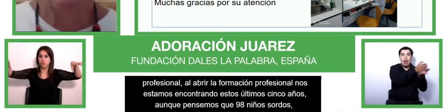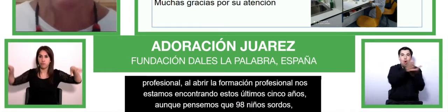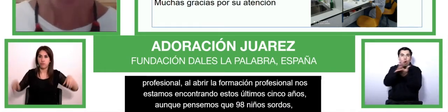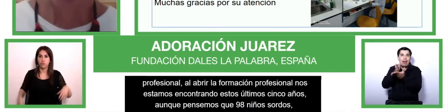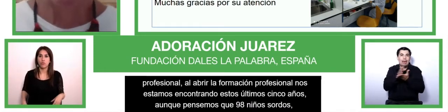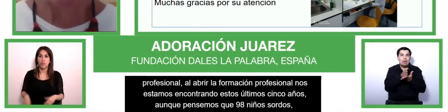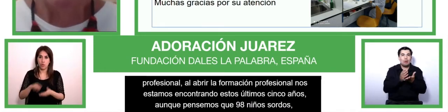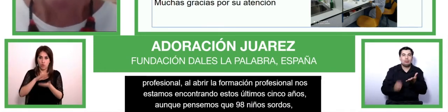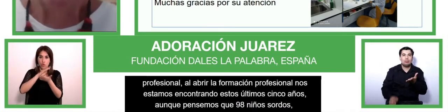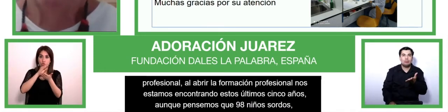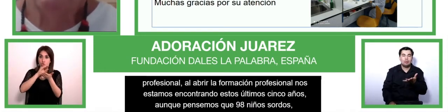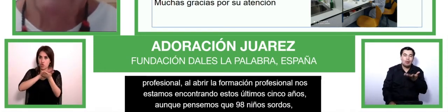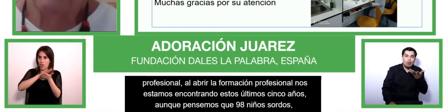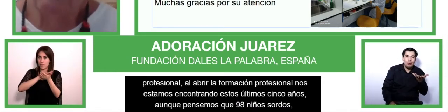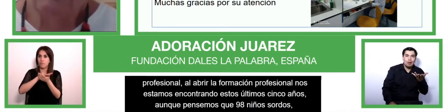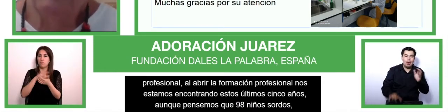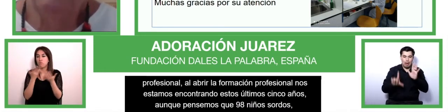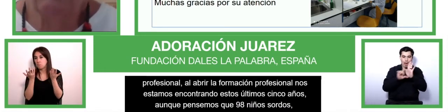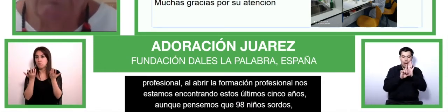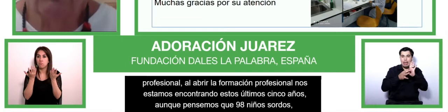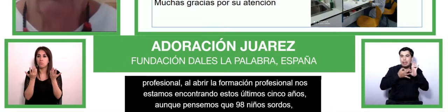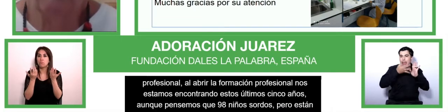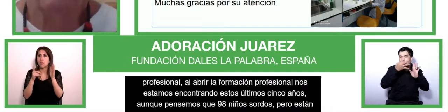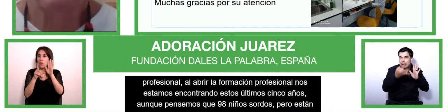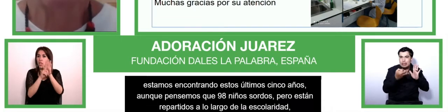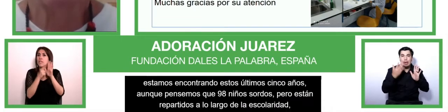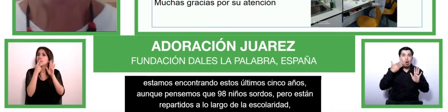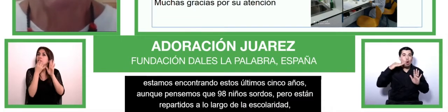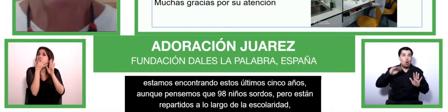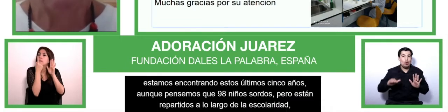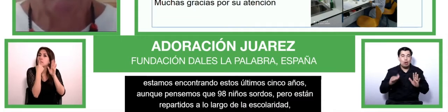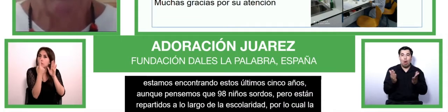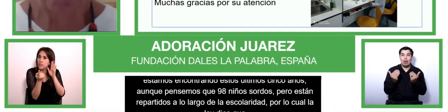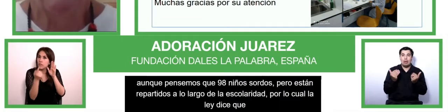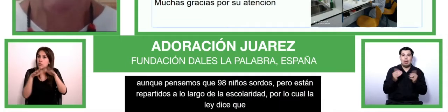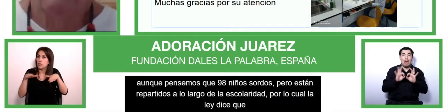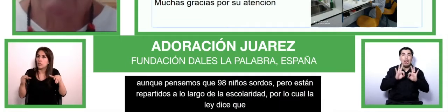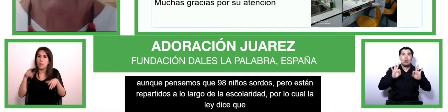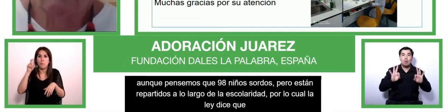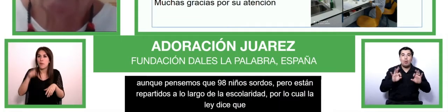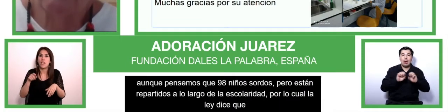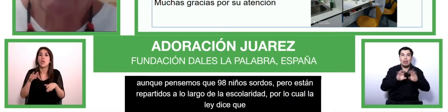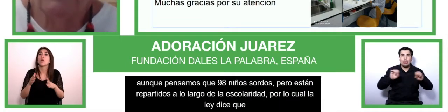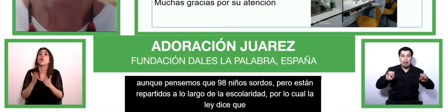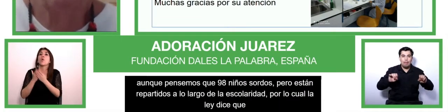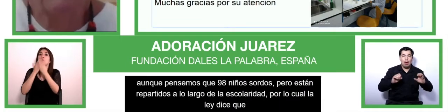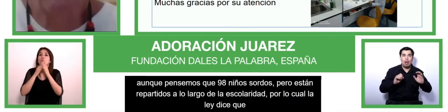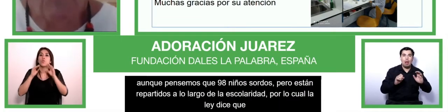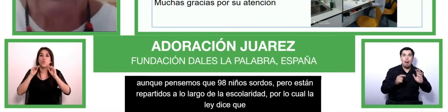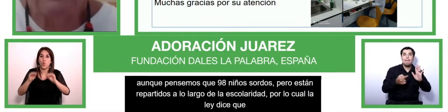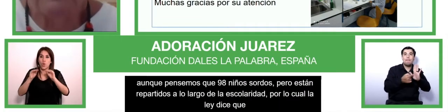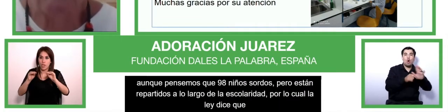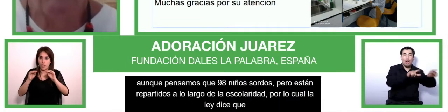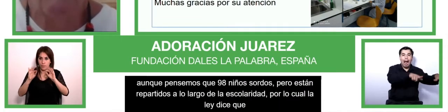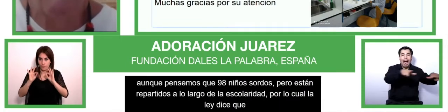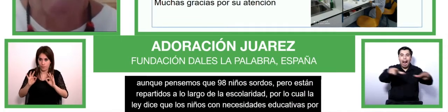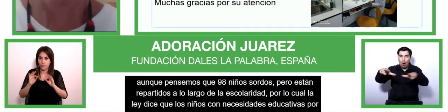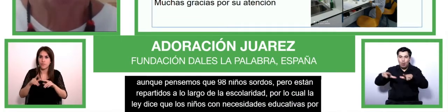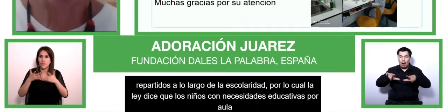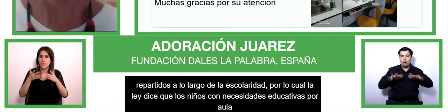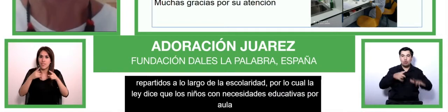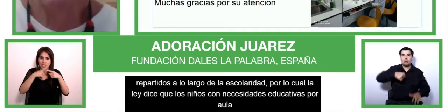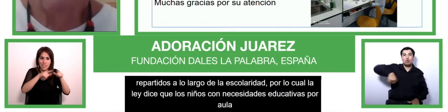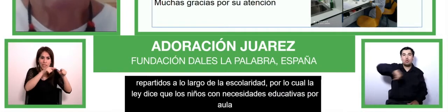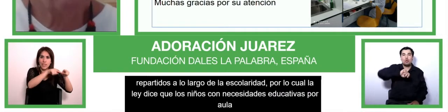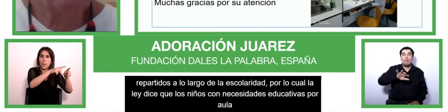cual la ley dice que 2 niños con necesidades educativas por aula, nosotros tenemos 3, 4, pero